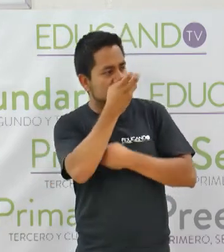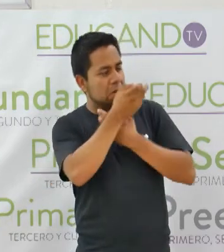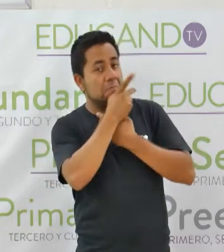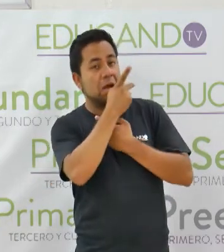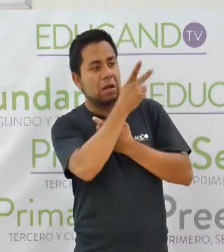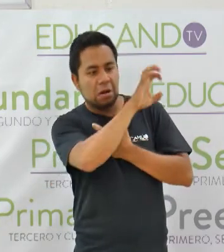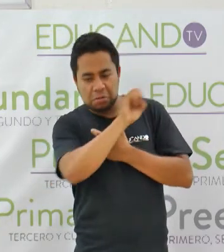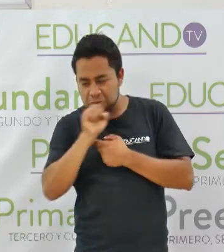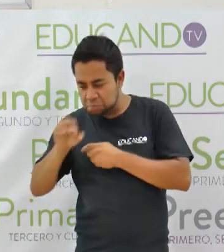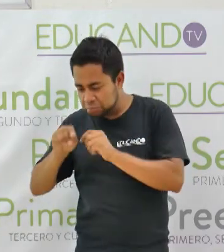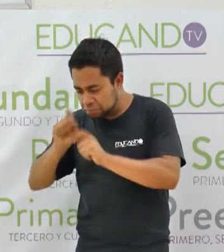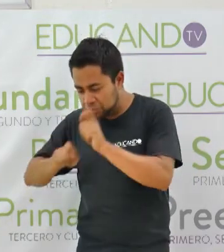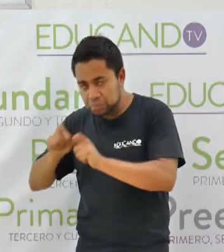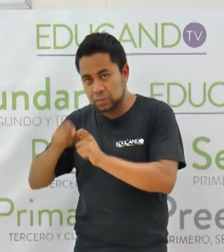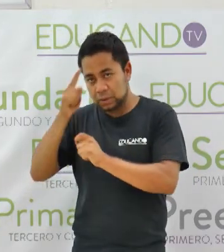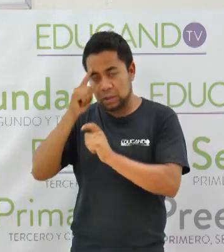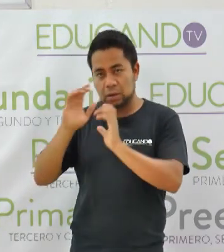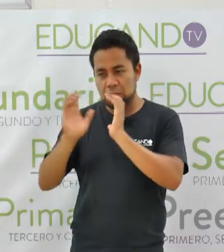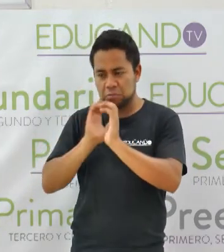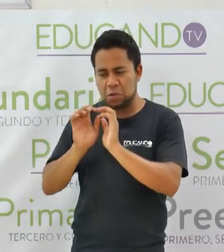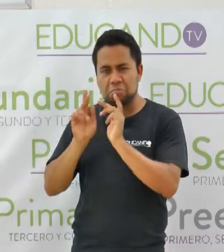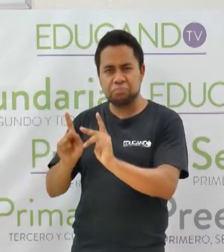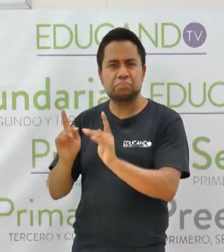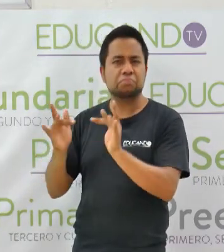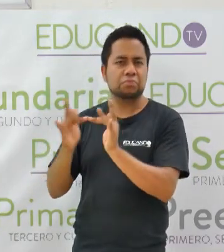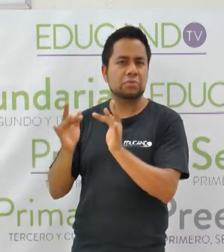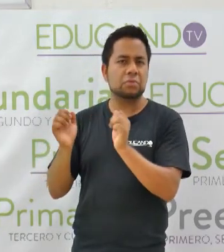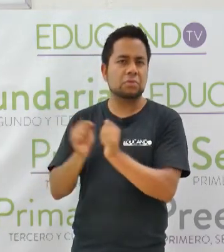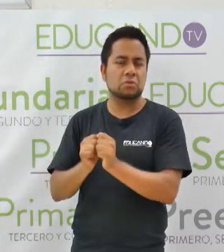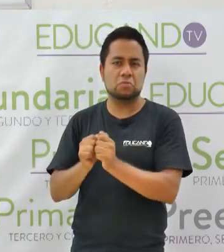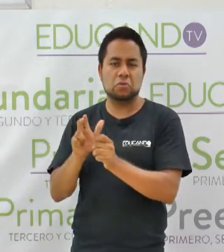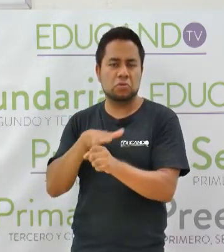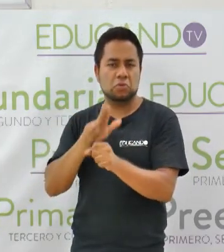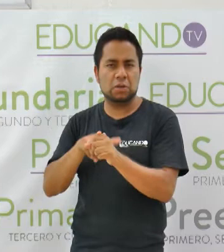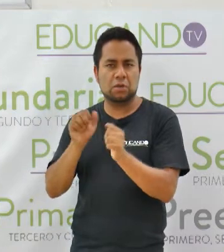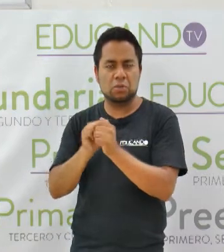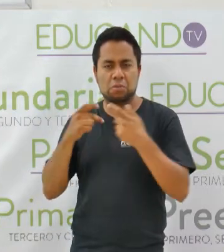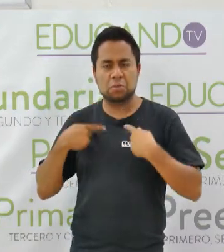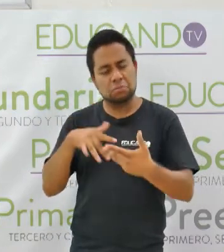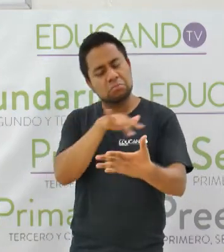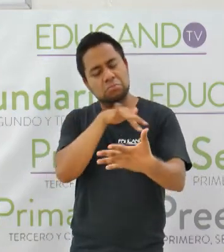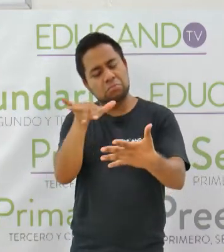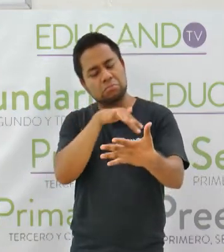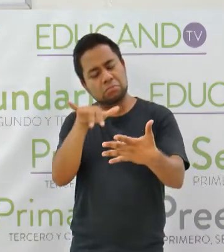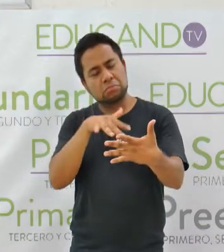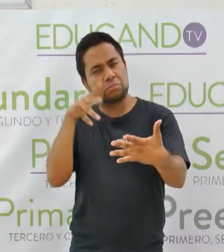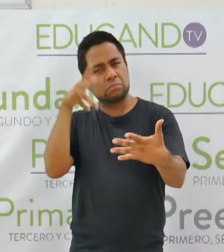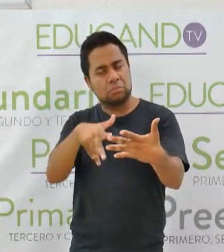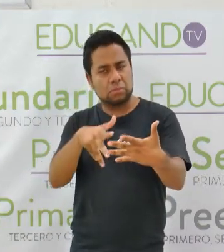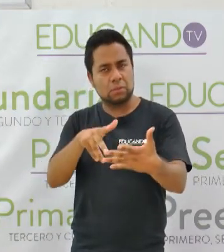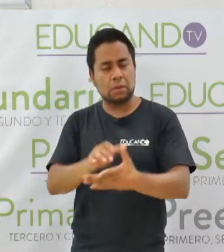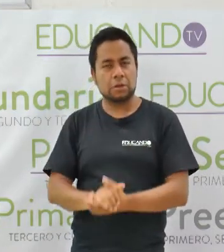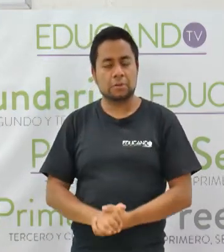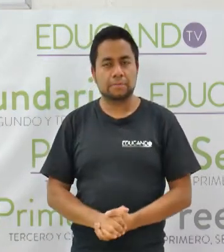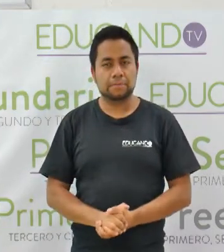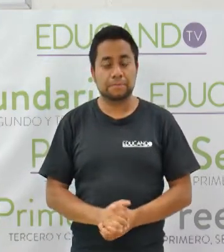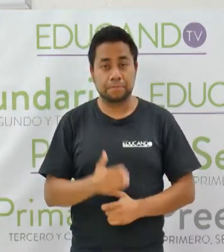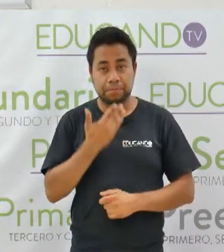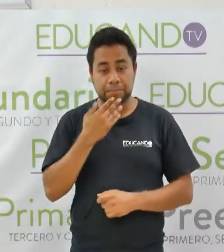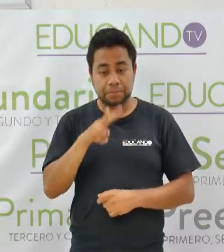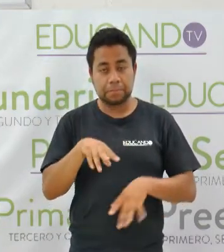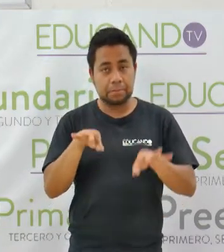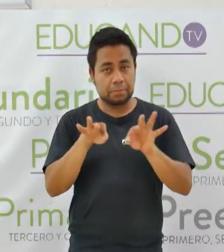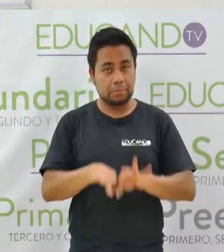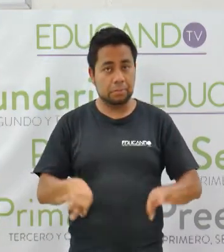algunas palabras que te van a permitir una comunicación más directa de forma común con el lector que está leyendo tu texto. Y